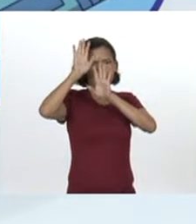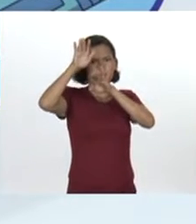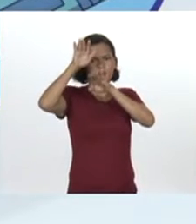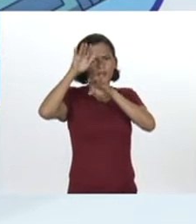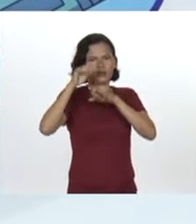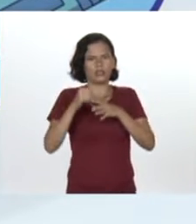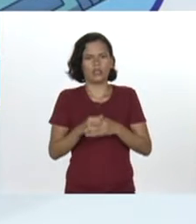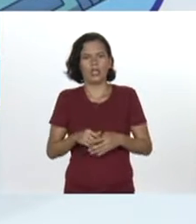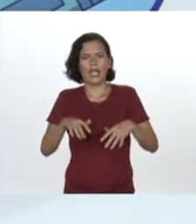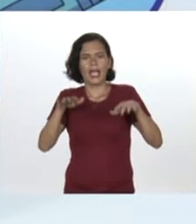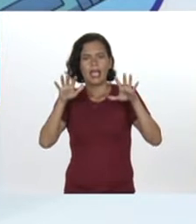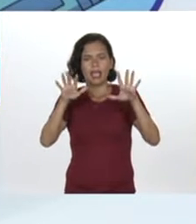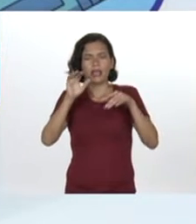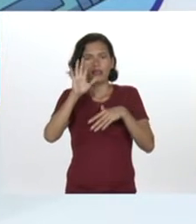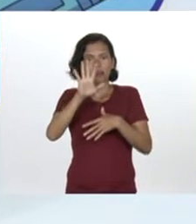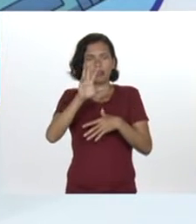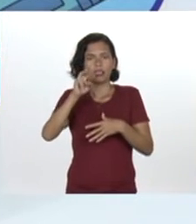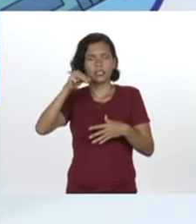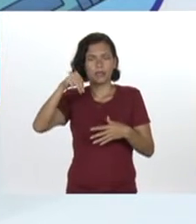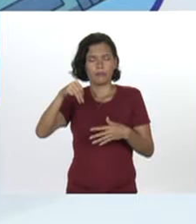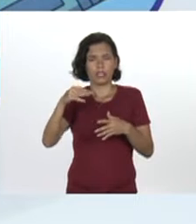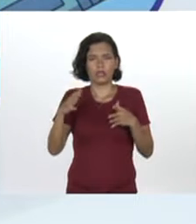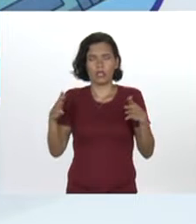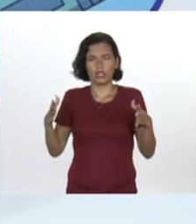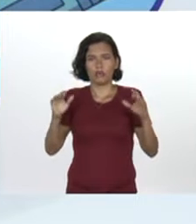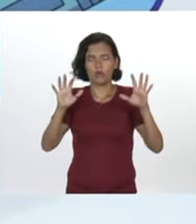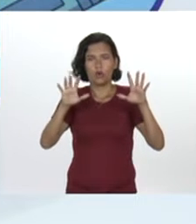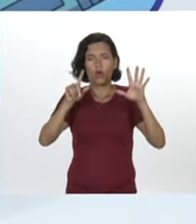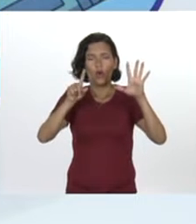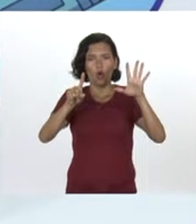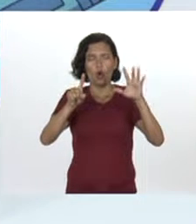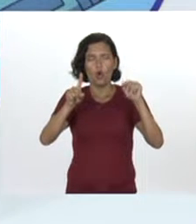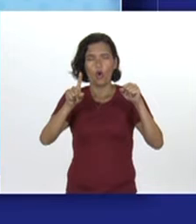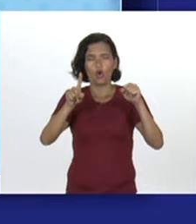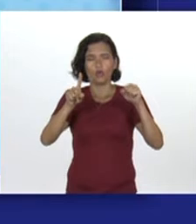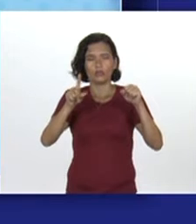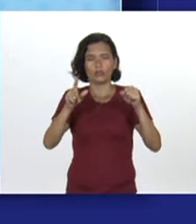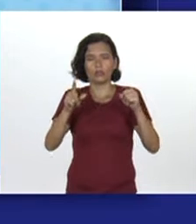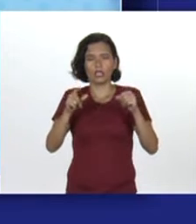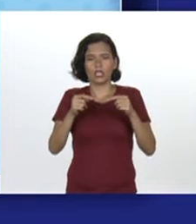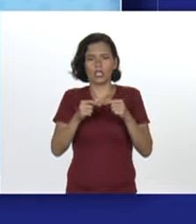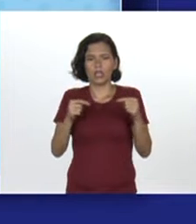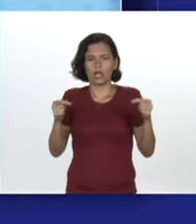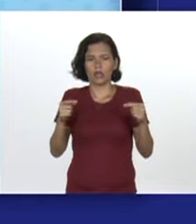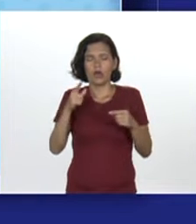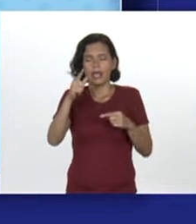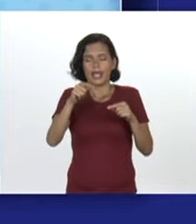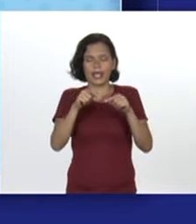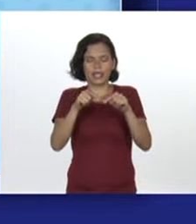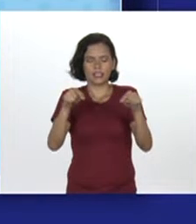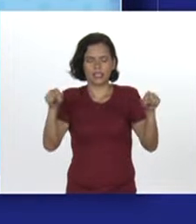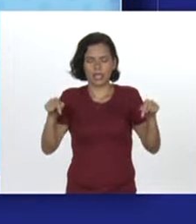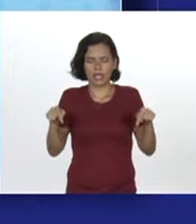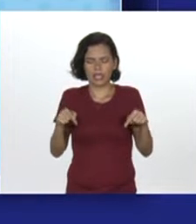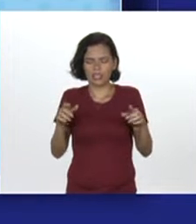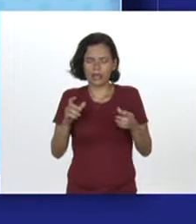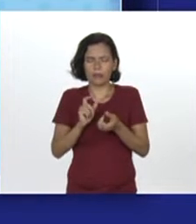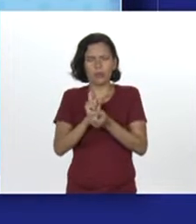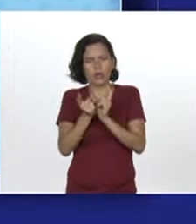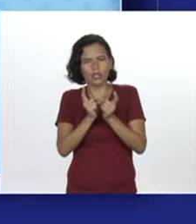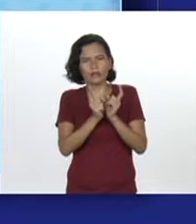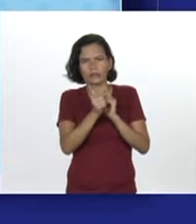ser 15 metros de ancho por 11 metros de largo. Es decir, esa cancha tradicional la vamos a